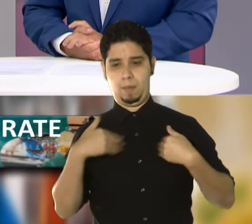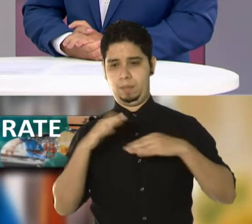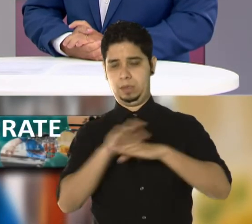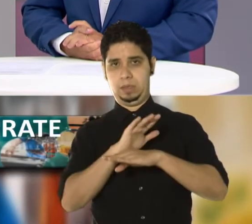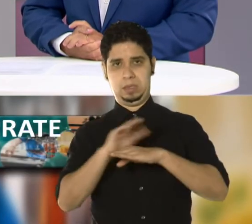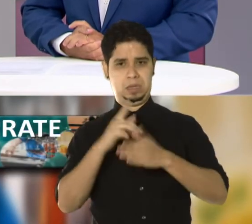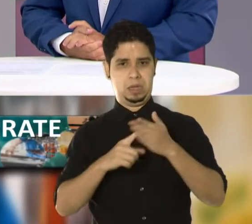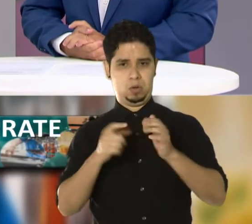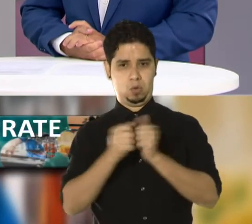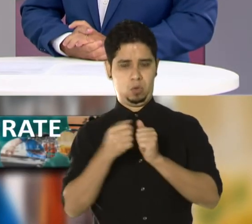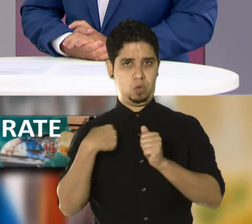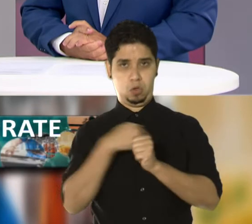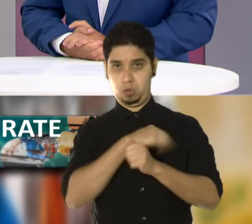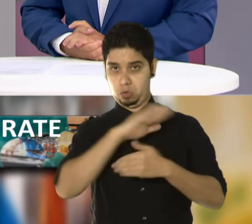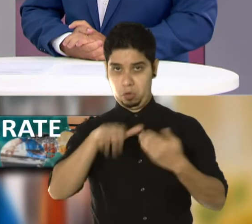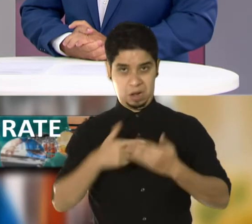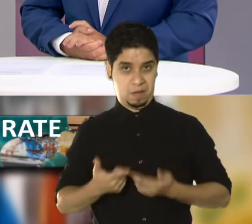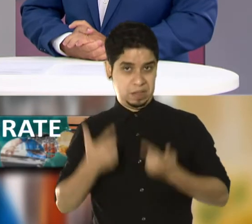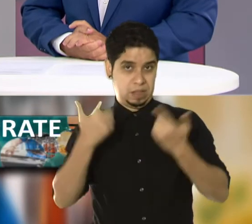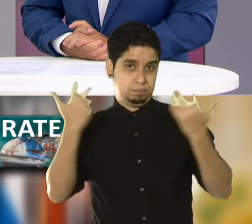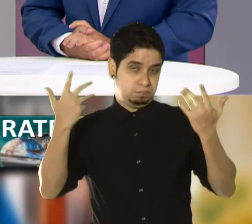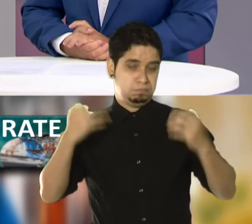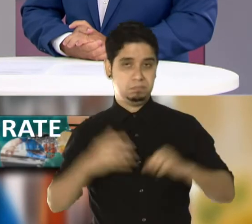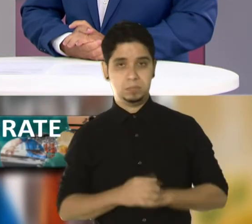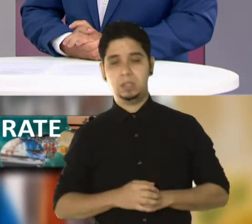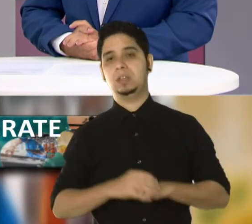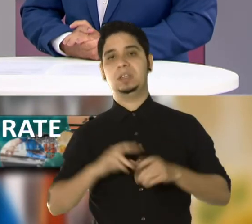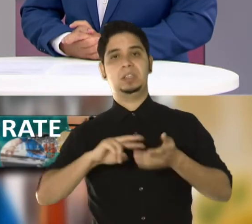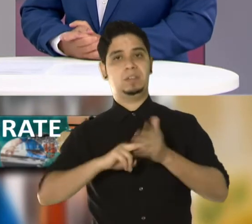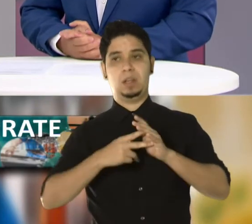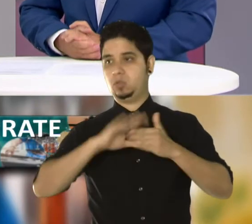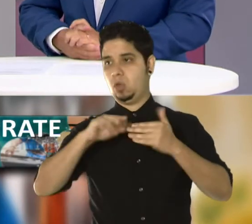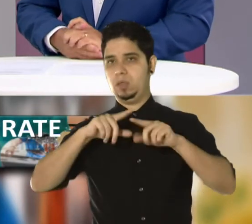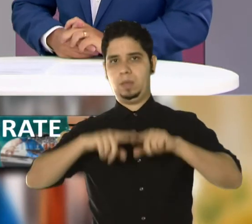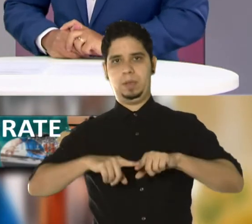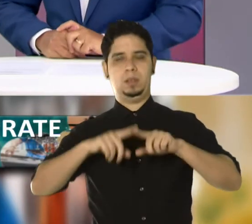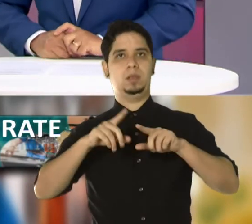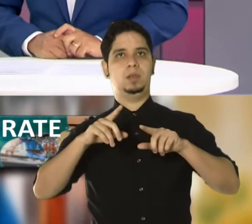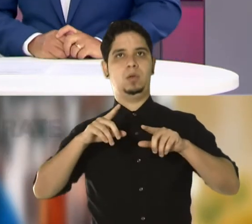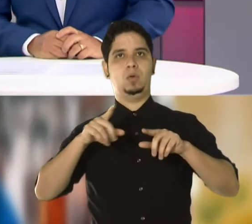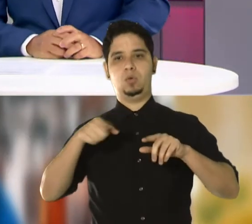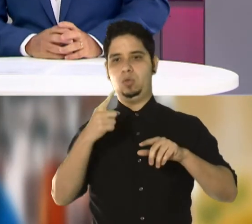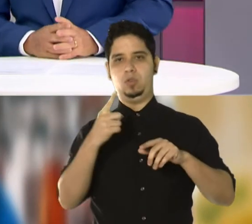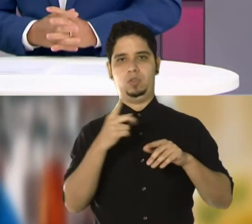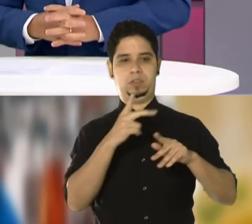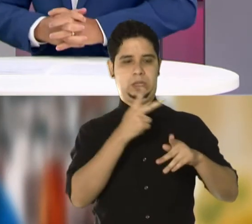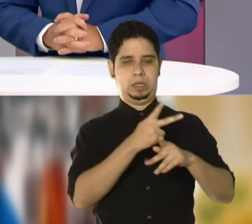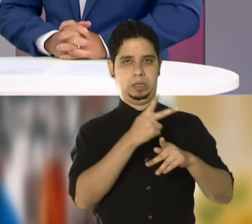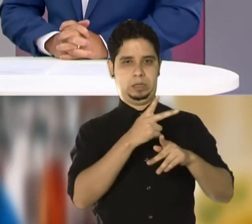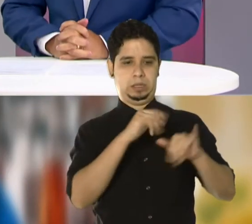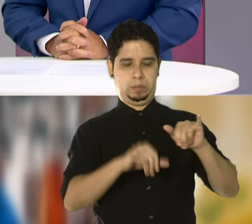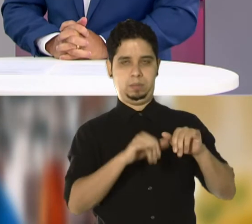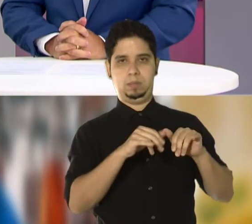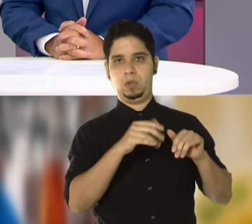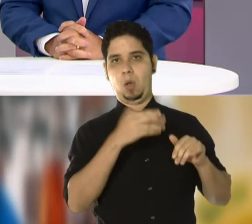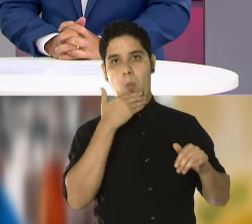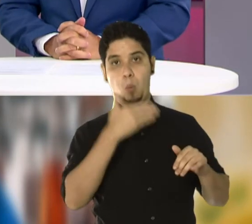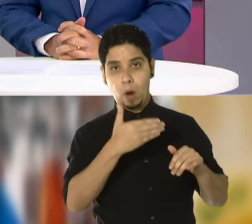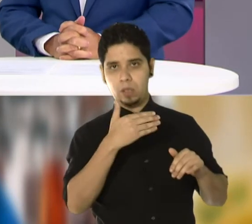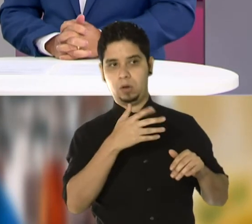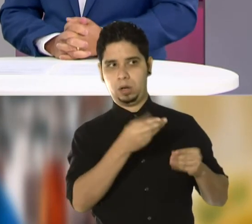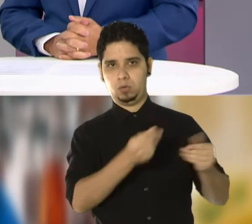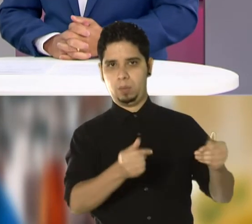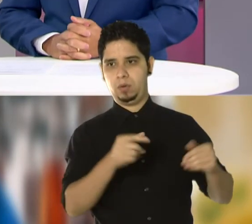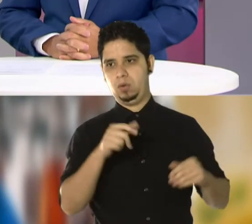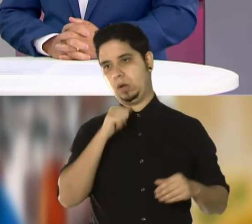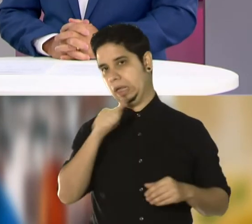que llevan con nosotros toda una vida, así que todo va a depender, ¿verdad? Siempre uno se queda con los buenos y los que resuelven. Lo que me